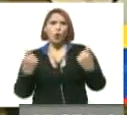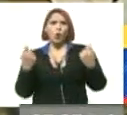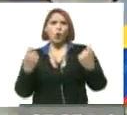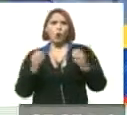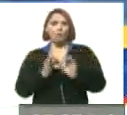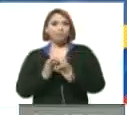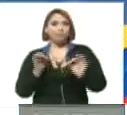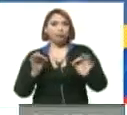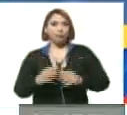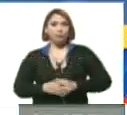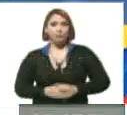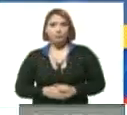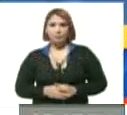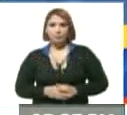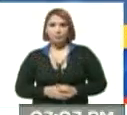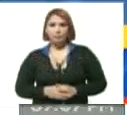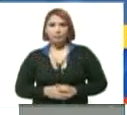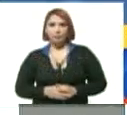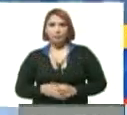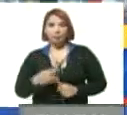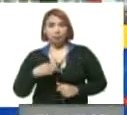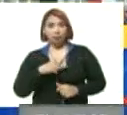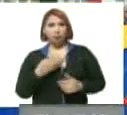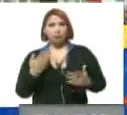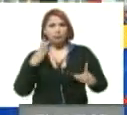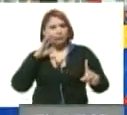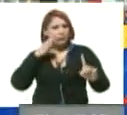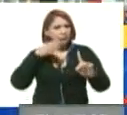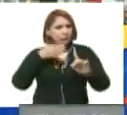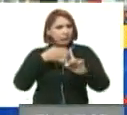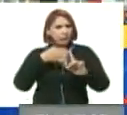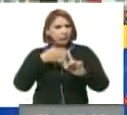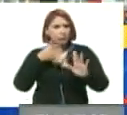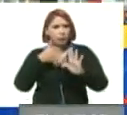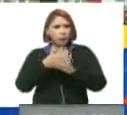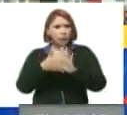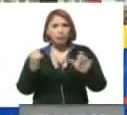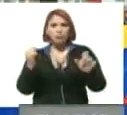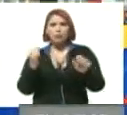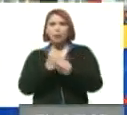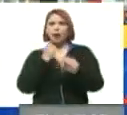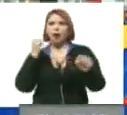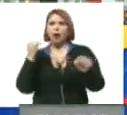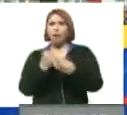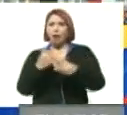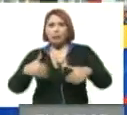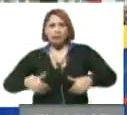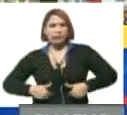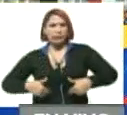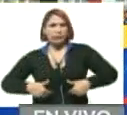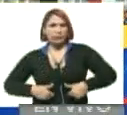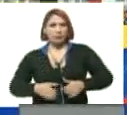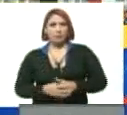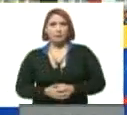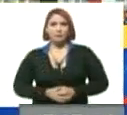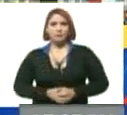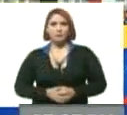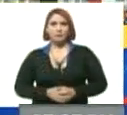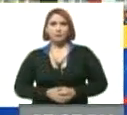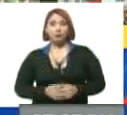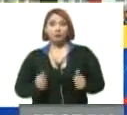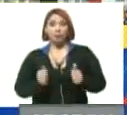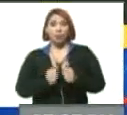extraordinaria. Aquí concentrados, trabajando con